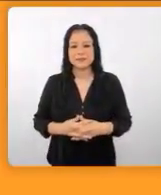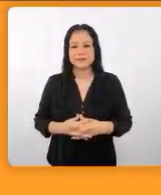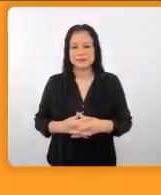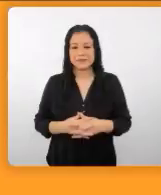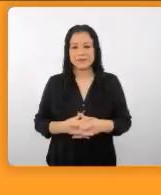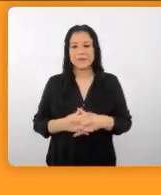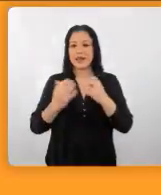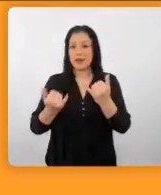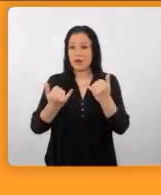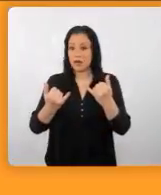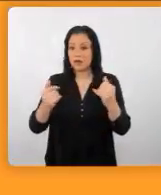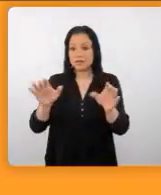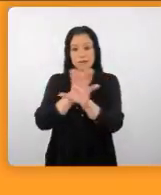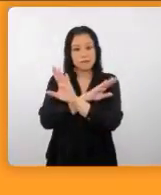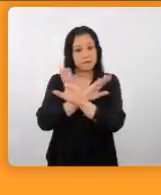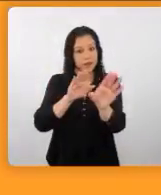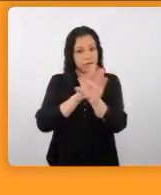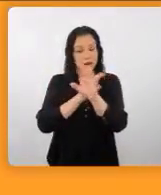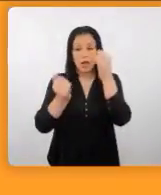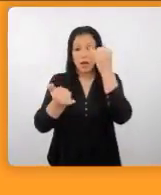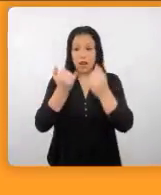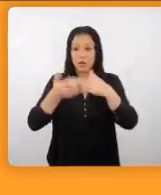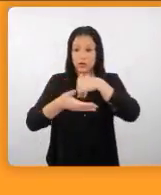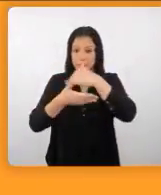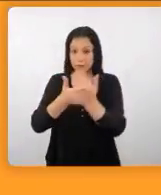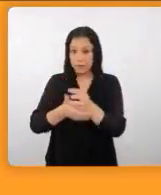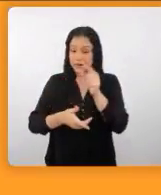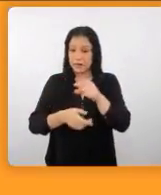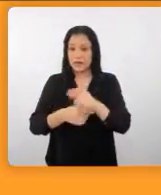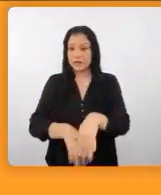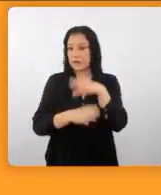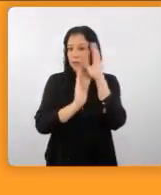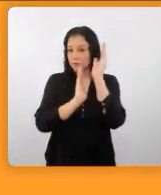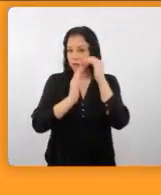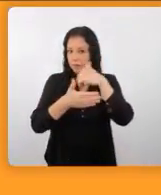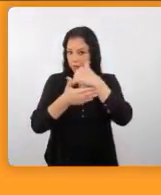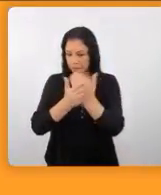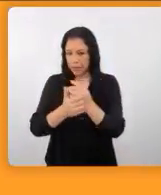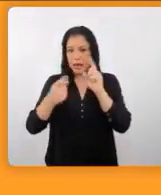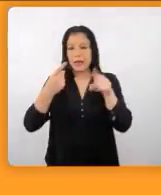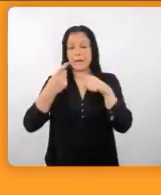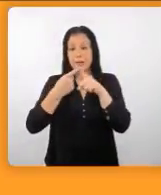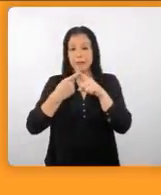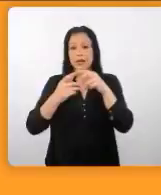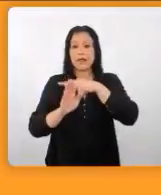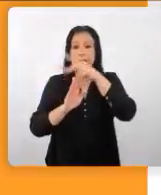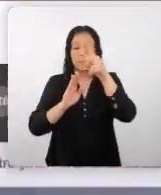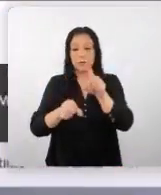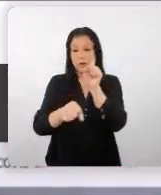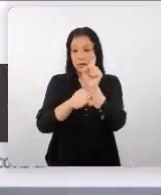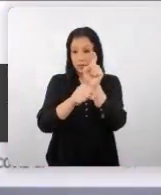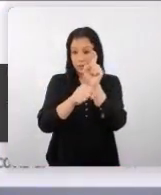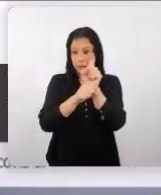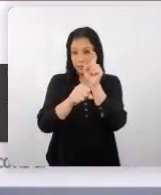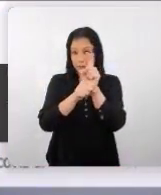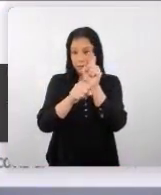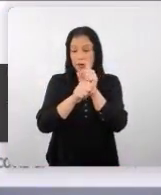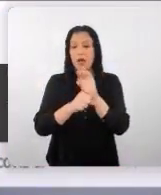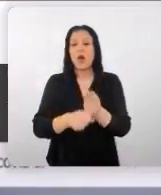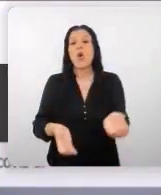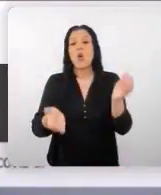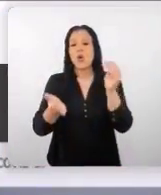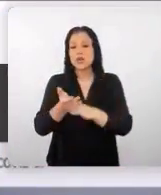Con ello damos terminado el último bloque de esta sesión, nuestra primera sesión del programa de capacitaciones. Nuevamente